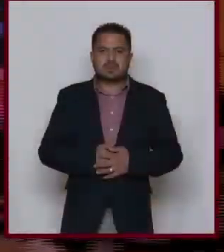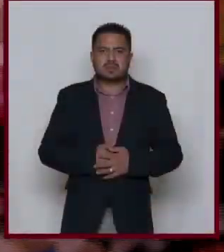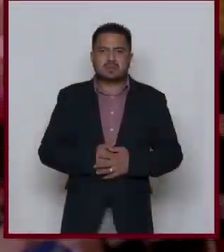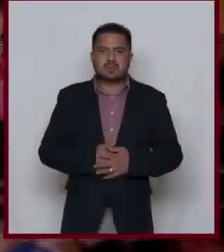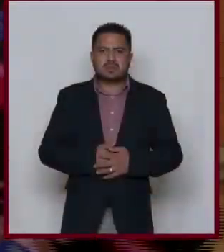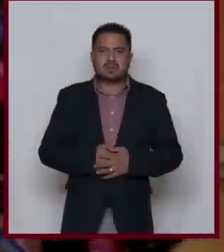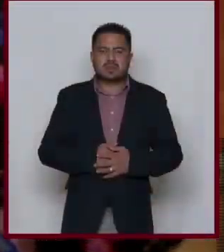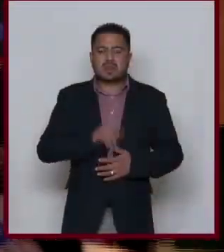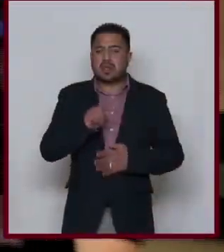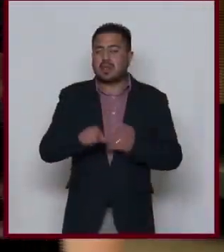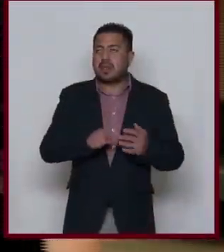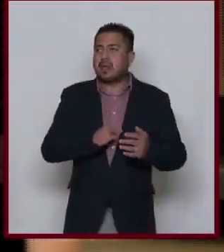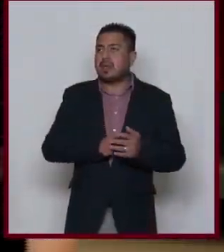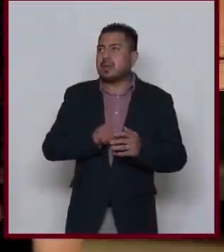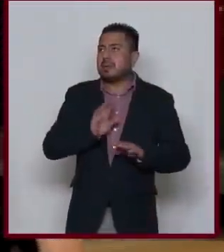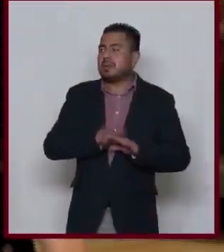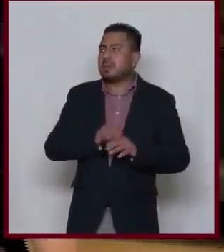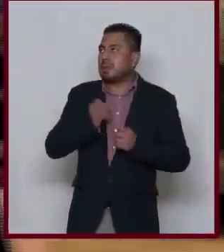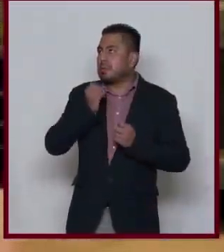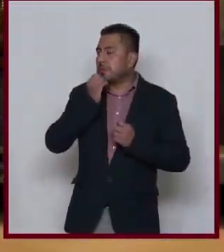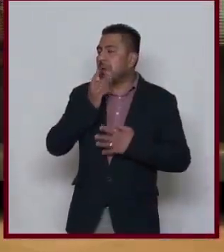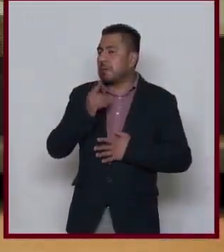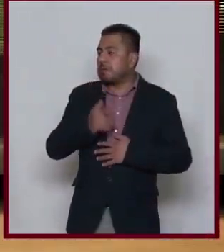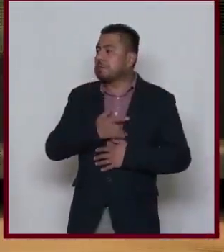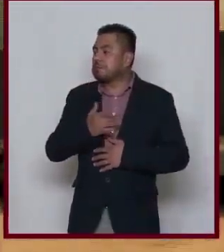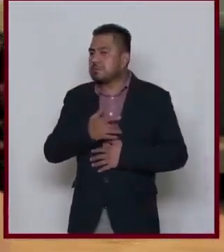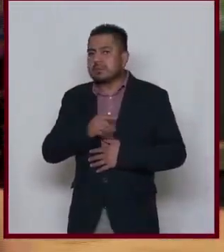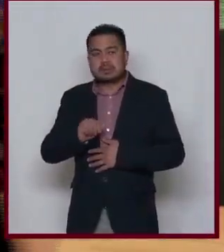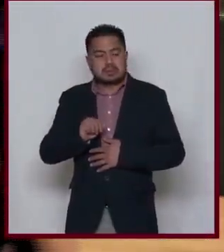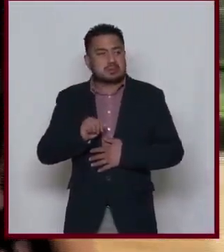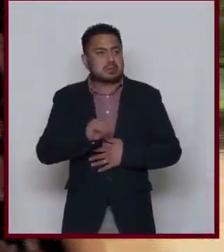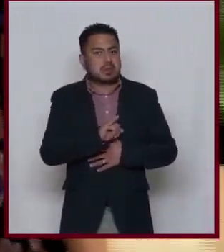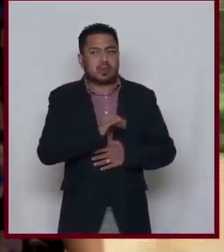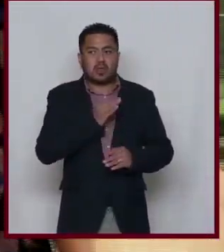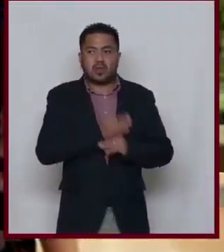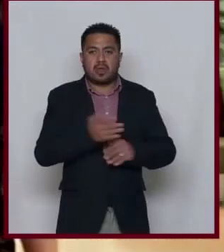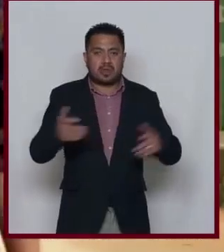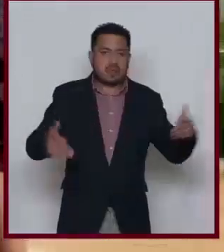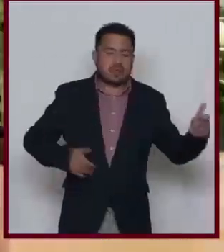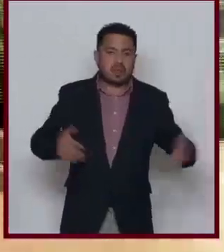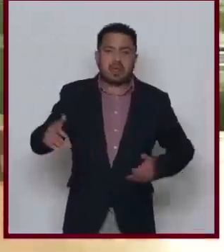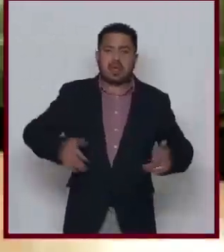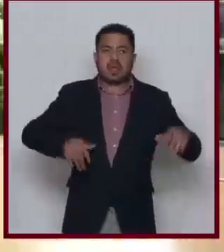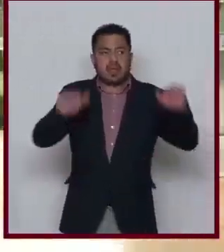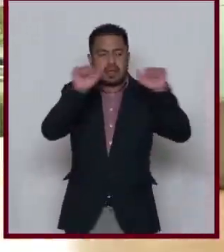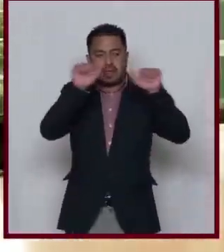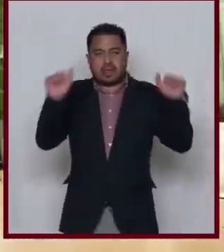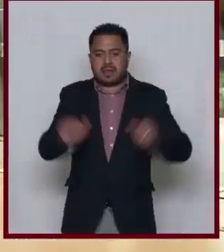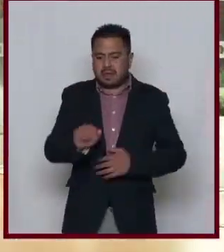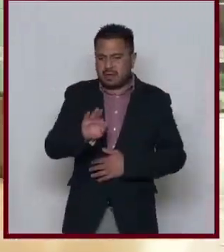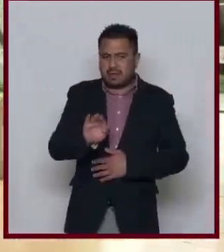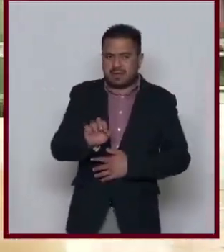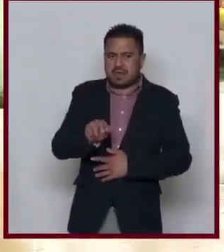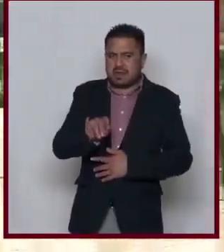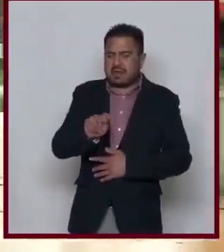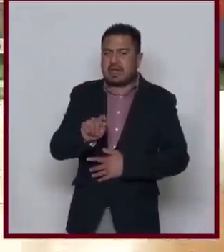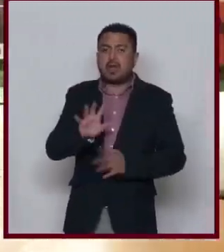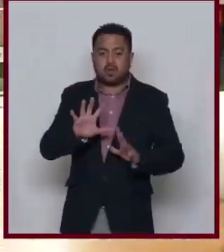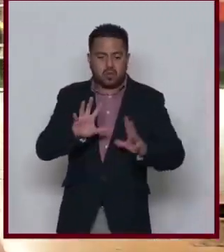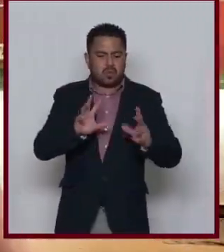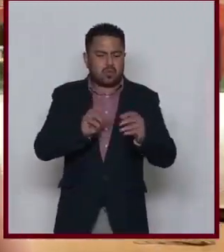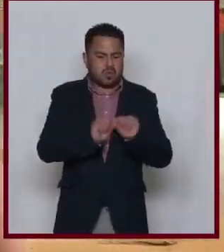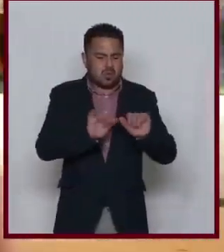Qué espacio tan increíble, ¿no te parece? Sí, estamos en el Teatro de las Artes del Senat. ¿Cuántos